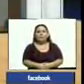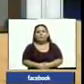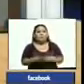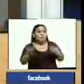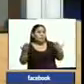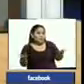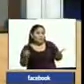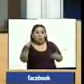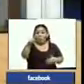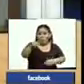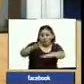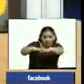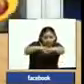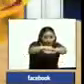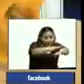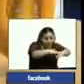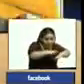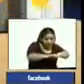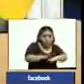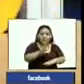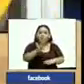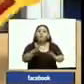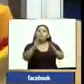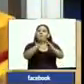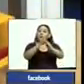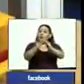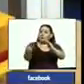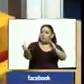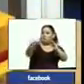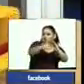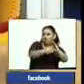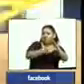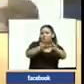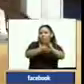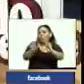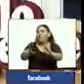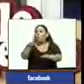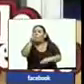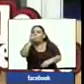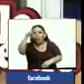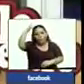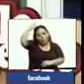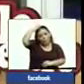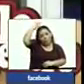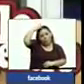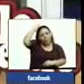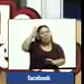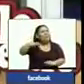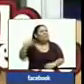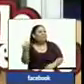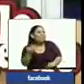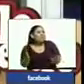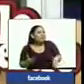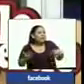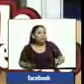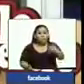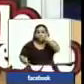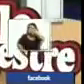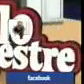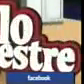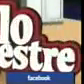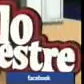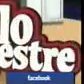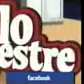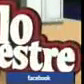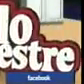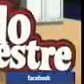Y hoy dígales a todos que coman en su casa, porque para pedir pollo campestre, lo único que deben de hacer es llamar al